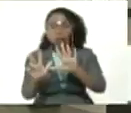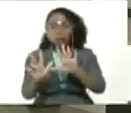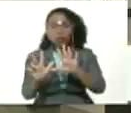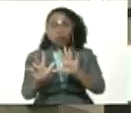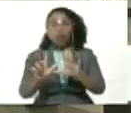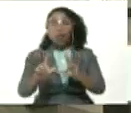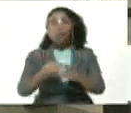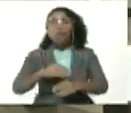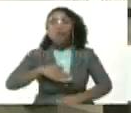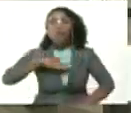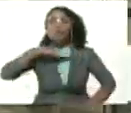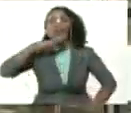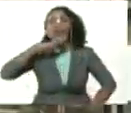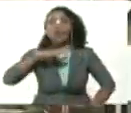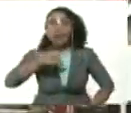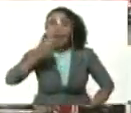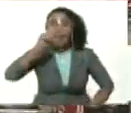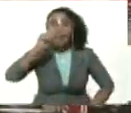de café